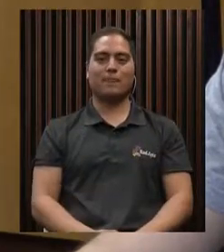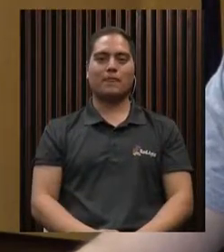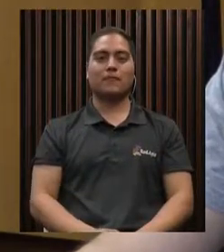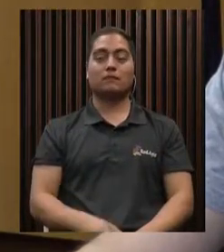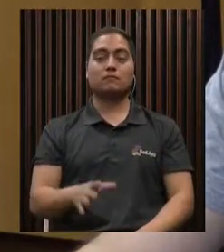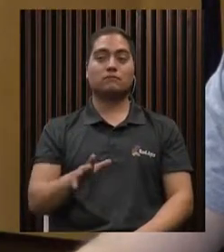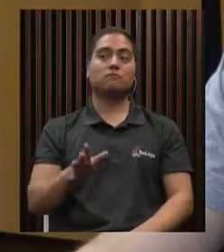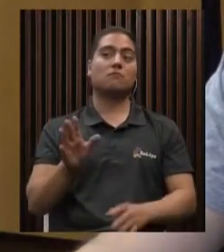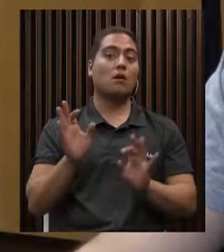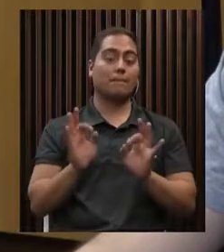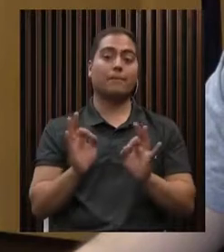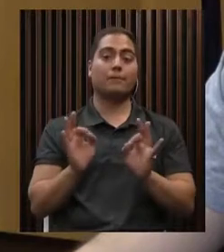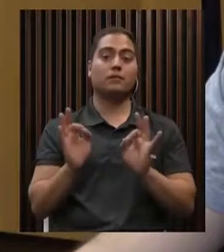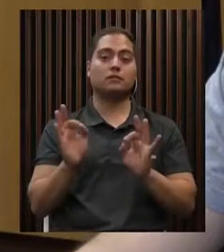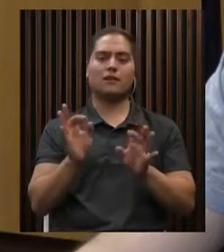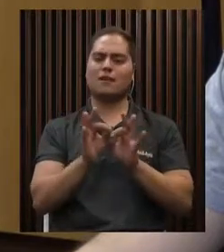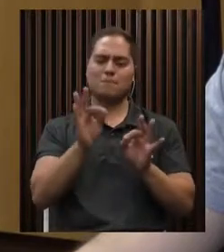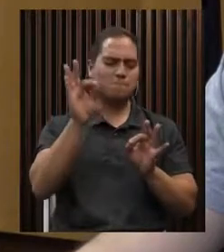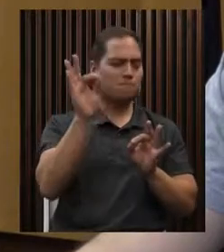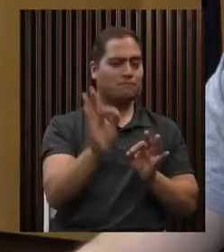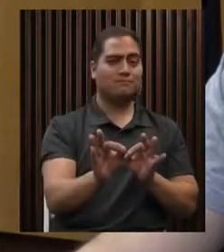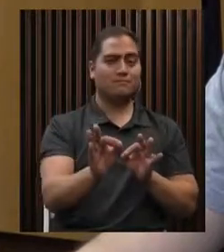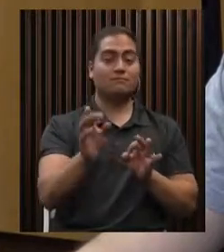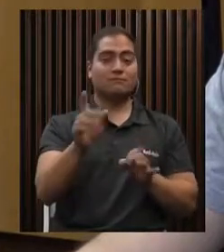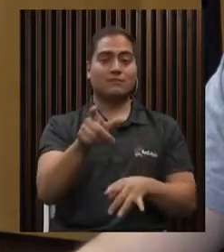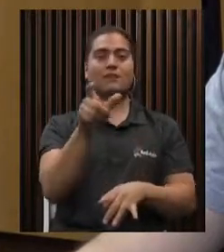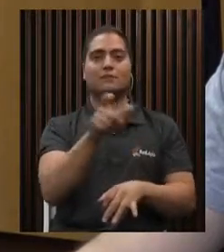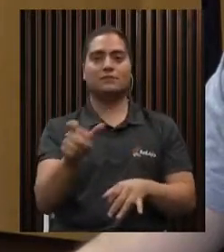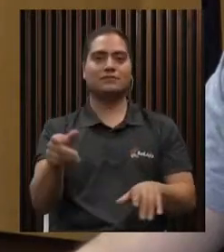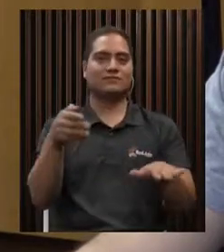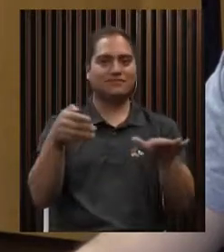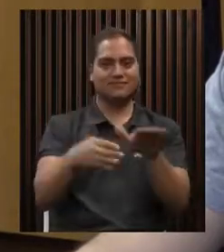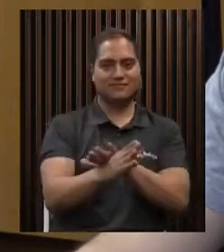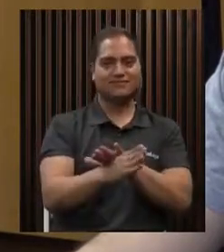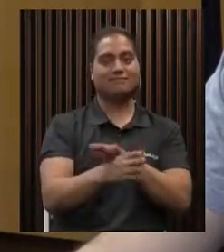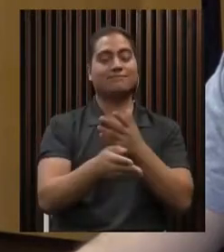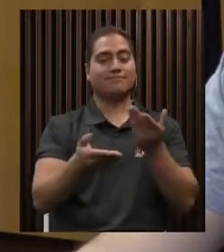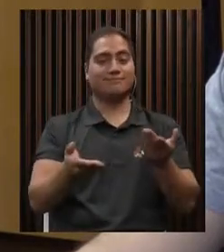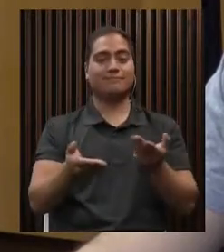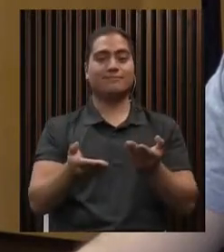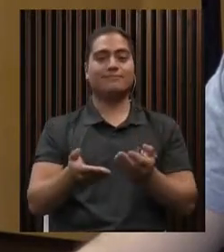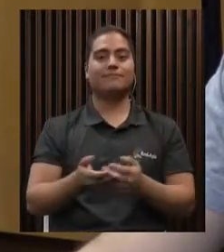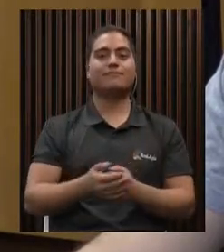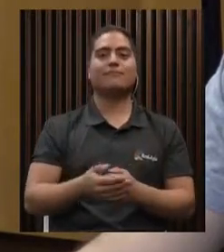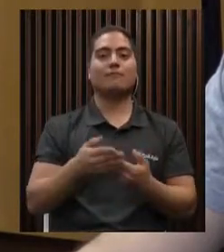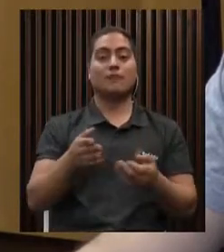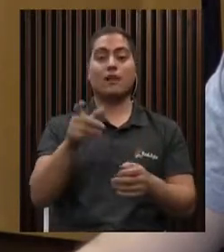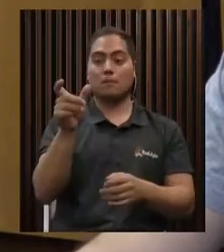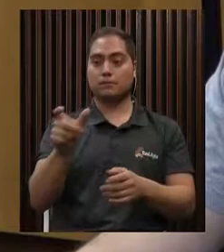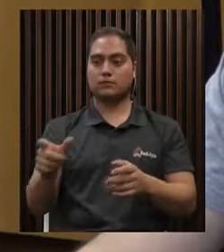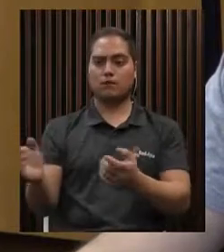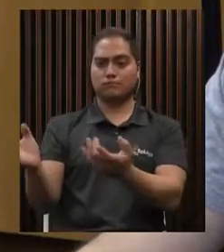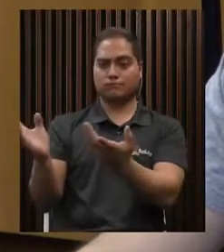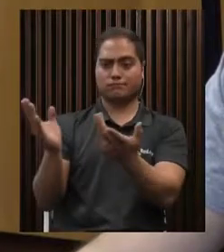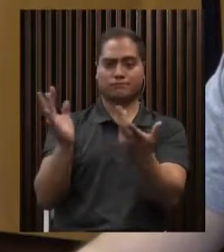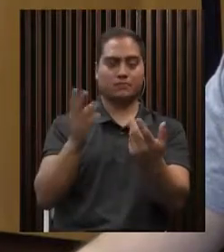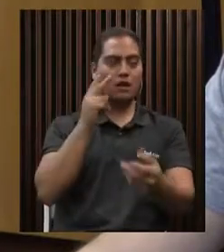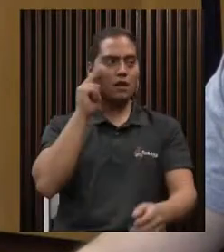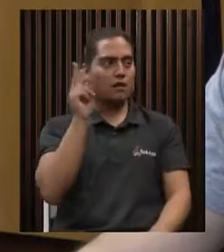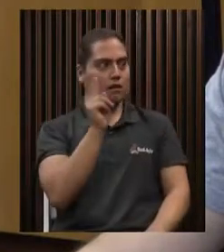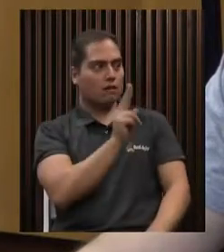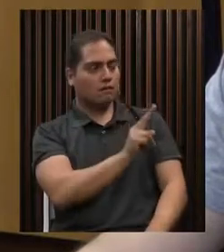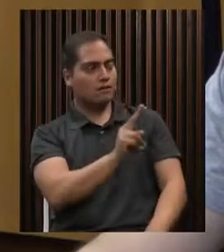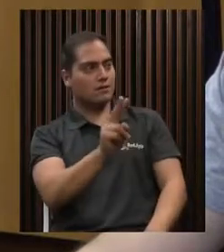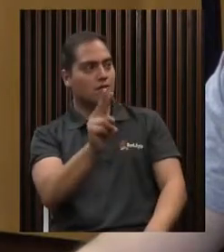generalmente y cierto específicamente con aquellos que son accesibles para las personas con discapacidad. Las personas se acercan y ven esta estructura y dicen,